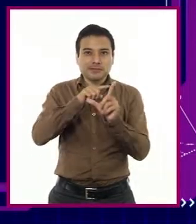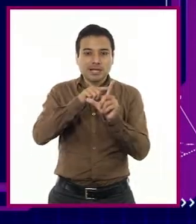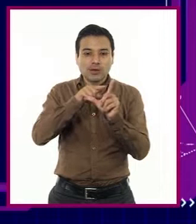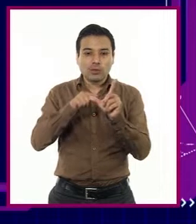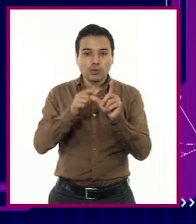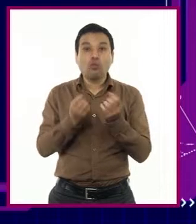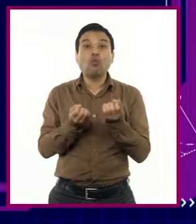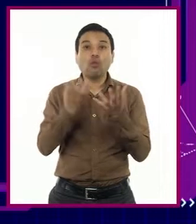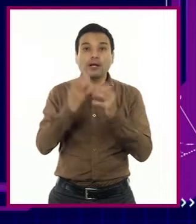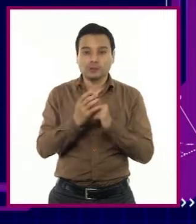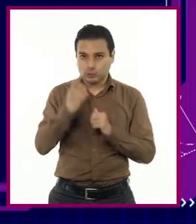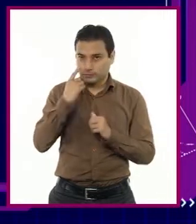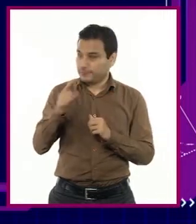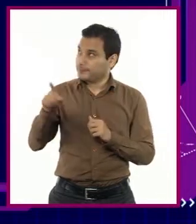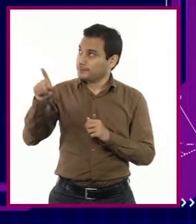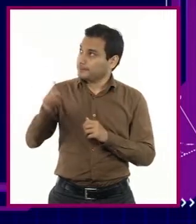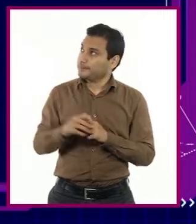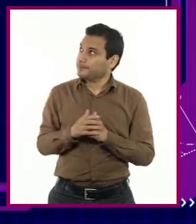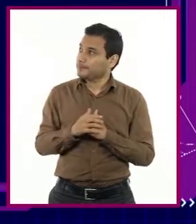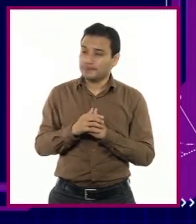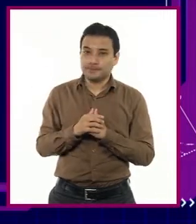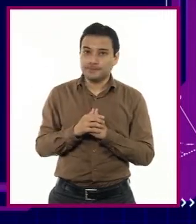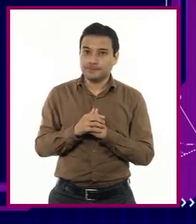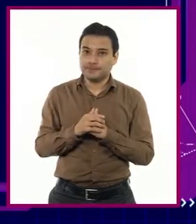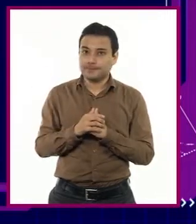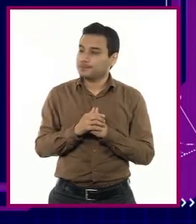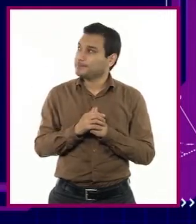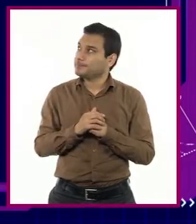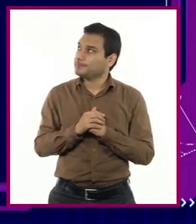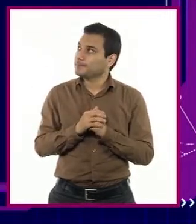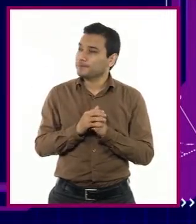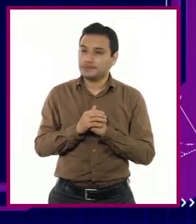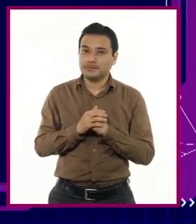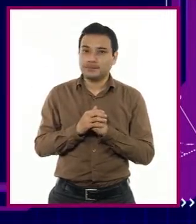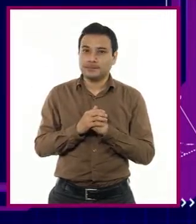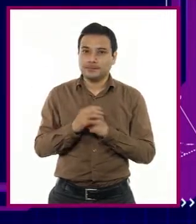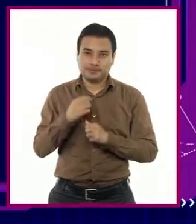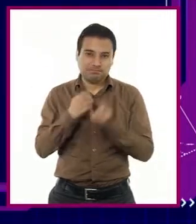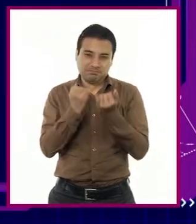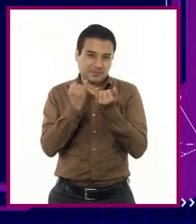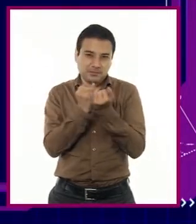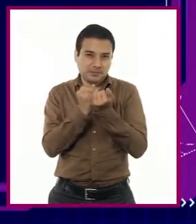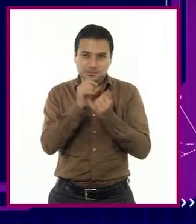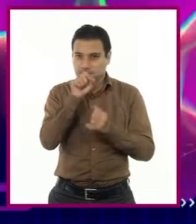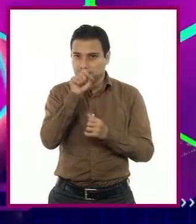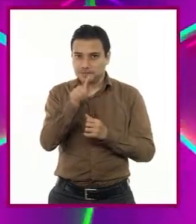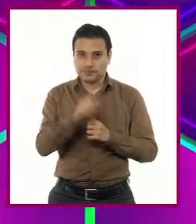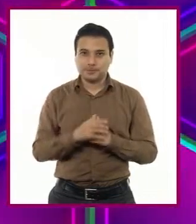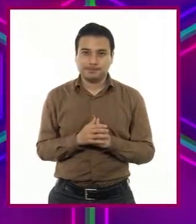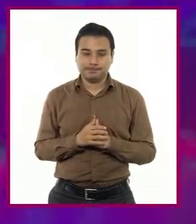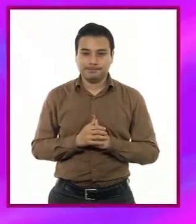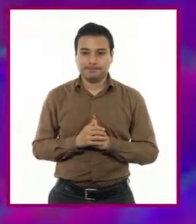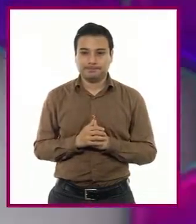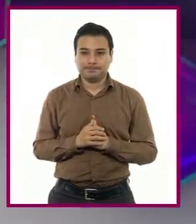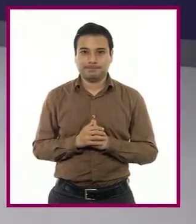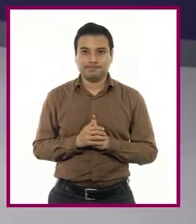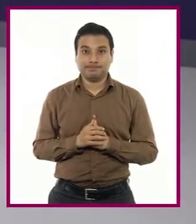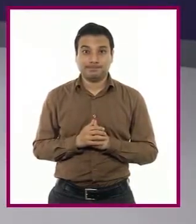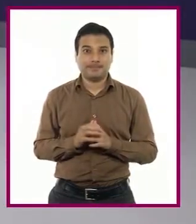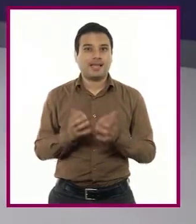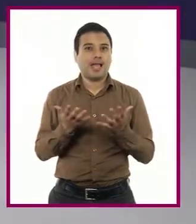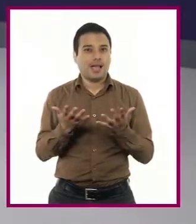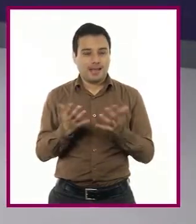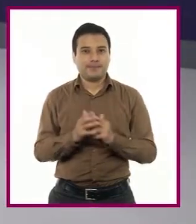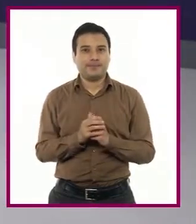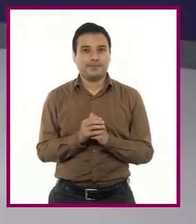miden 26.5 grados, 26.5 grados y 127 grados. Entonces,